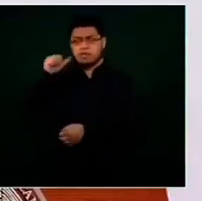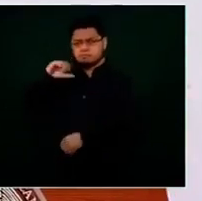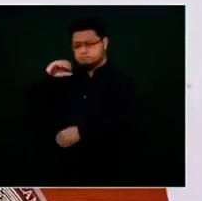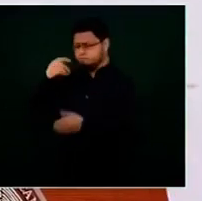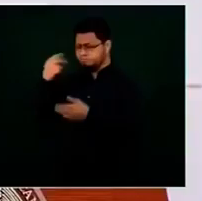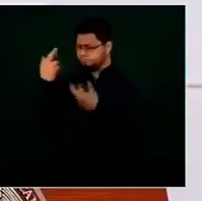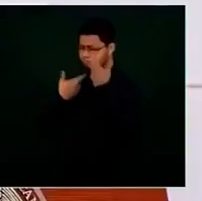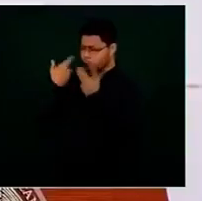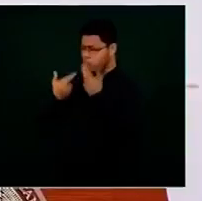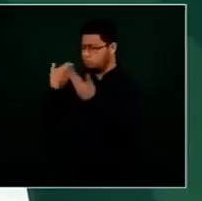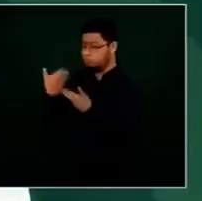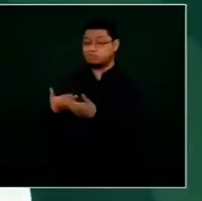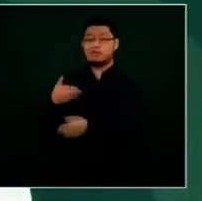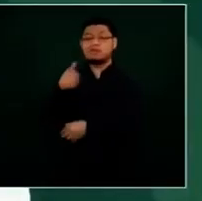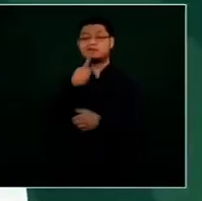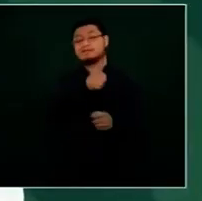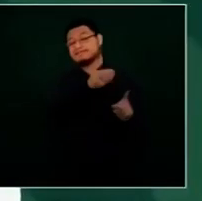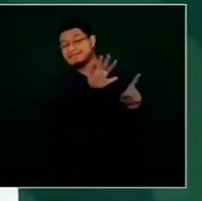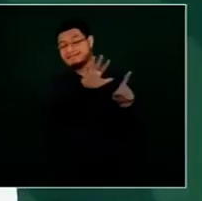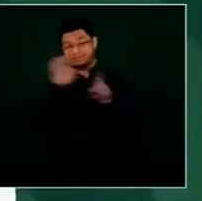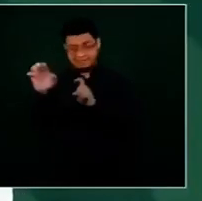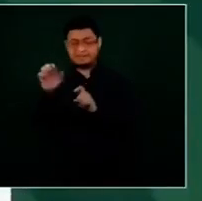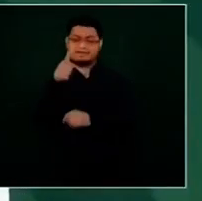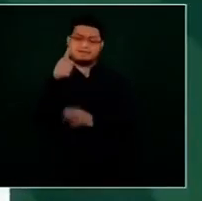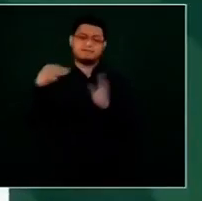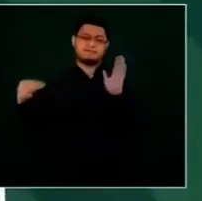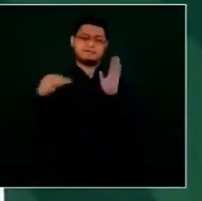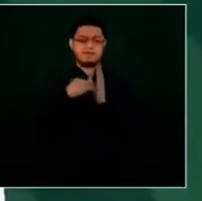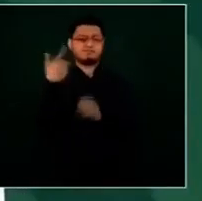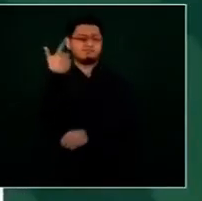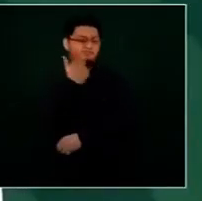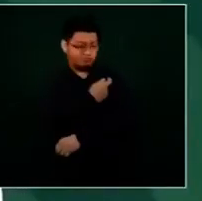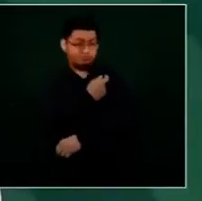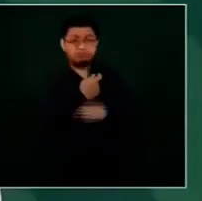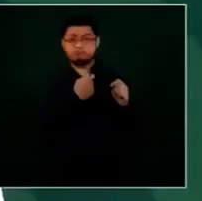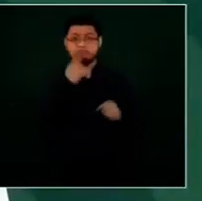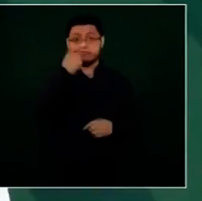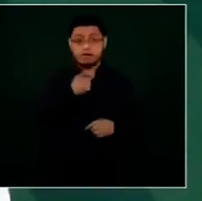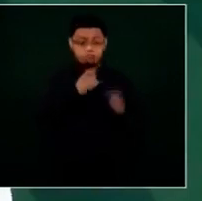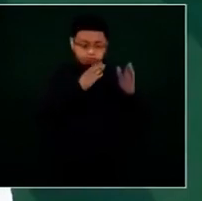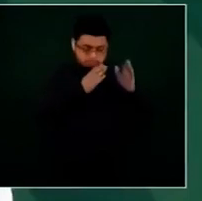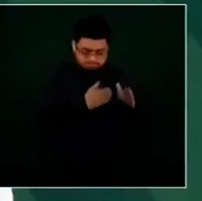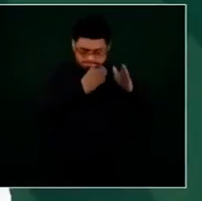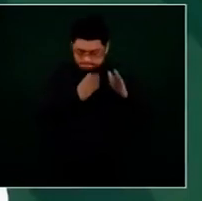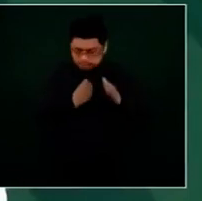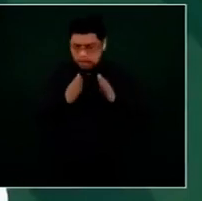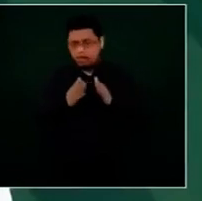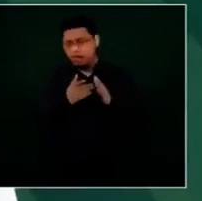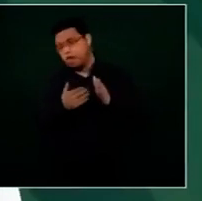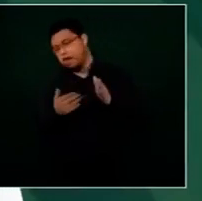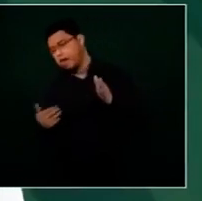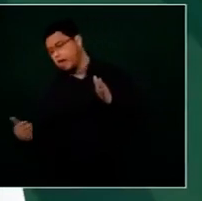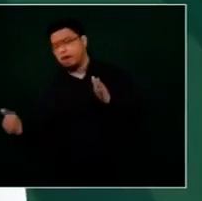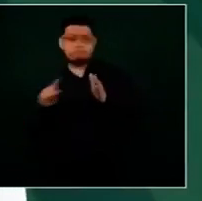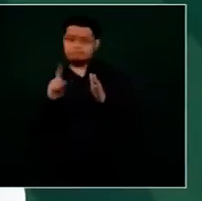tenemos 606 mil dosis que fueron aplicadas. En general, mantuvimos el ritmo de vacunación propuesto, 500